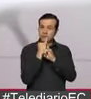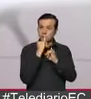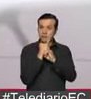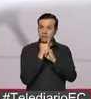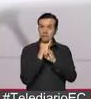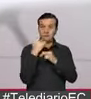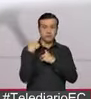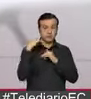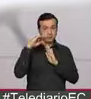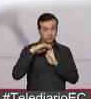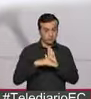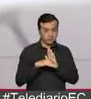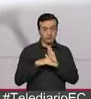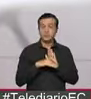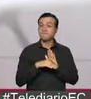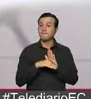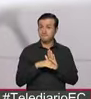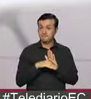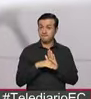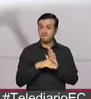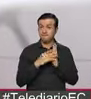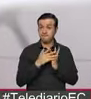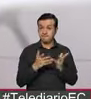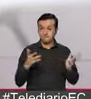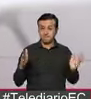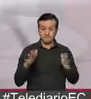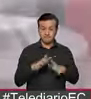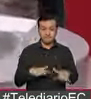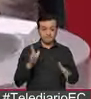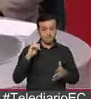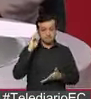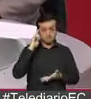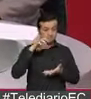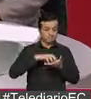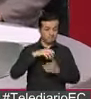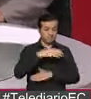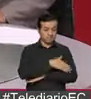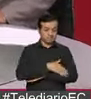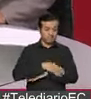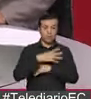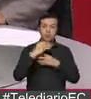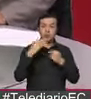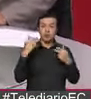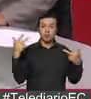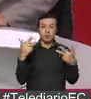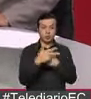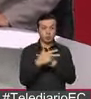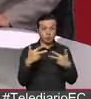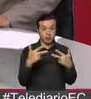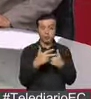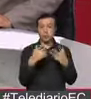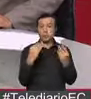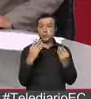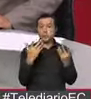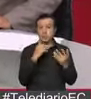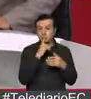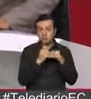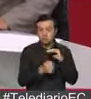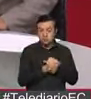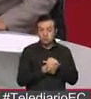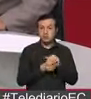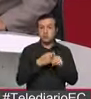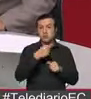es a pesar de que por los ejes estatales se movilizan gran cantidad de mercados ilegales contrabando